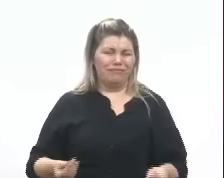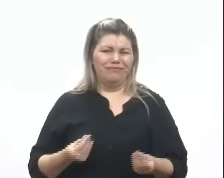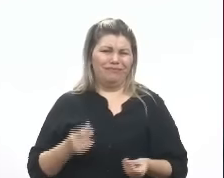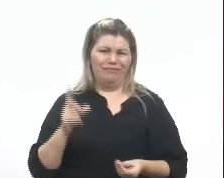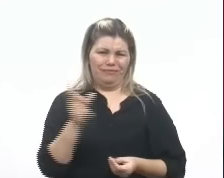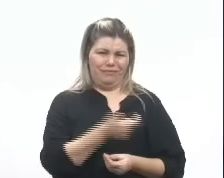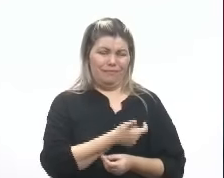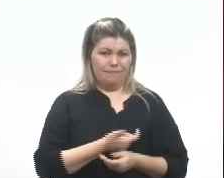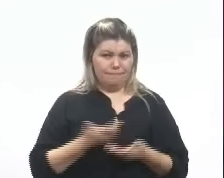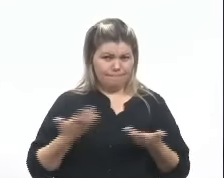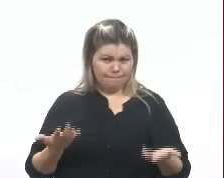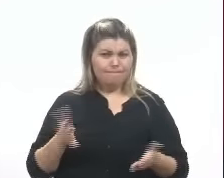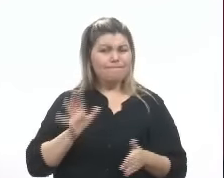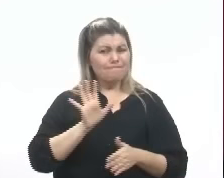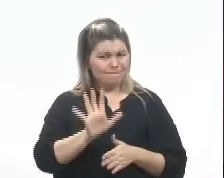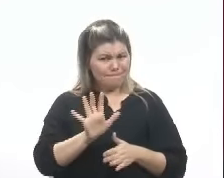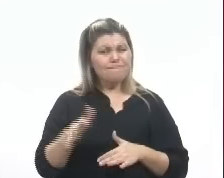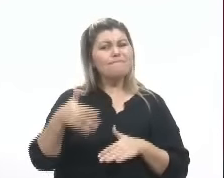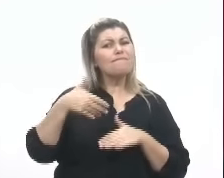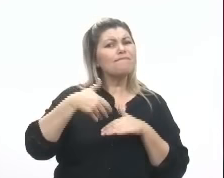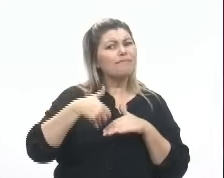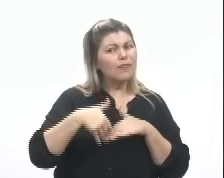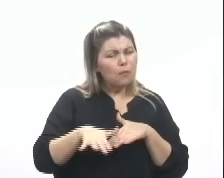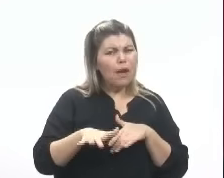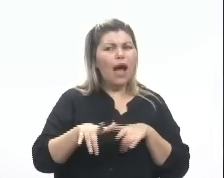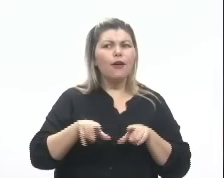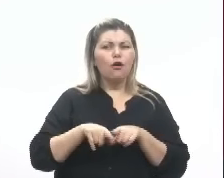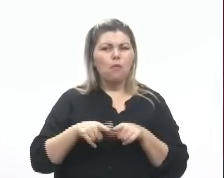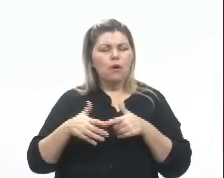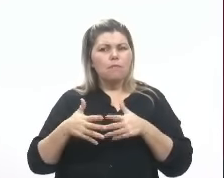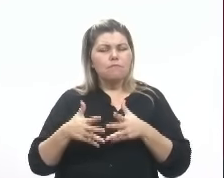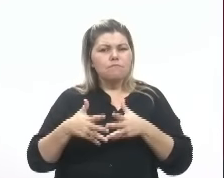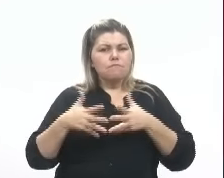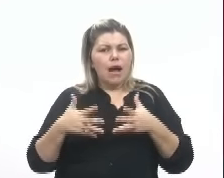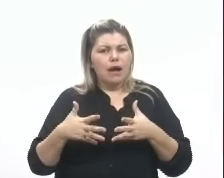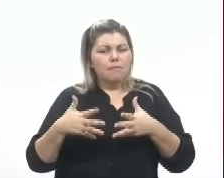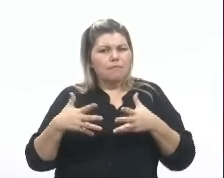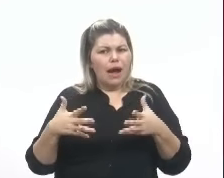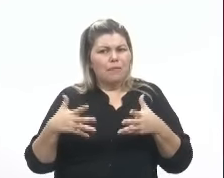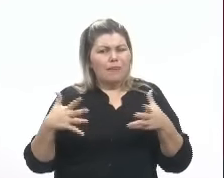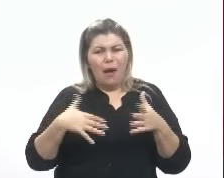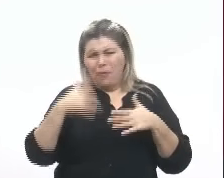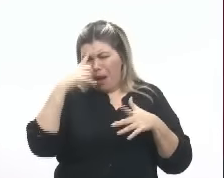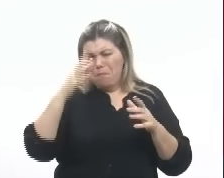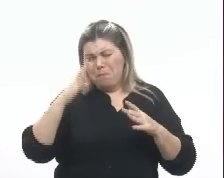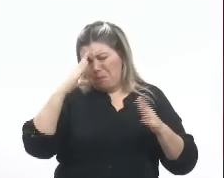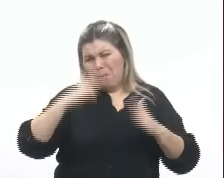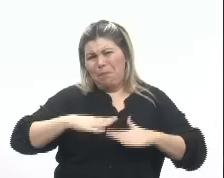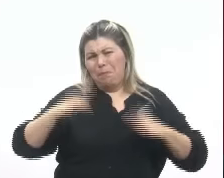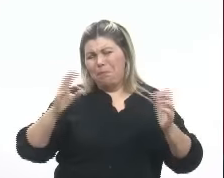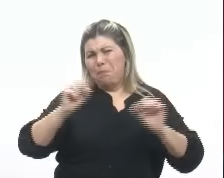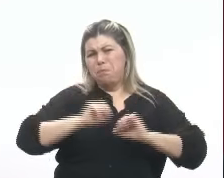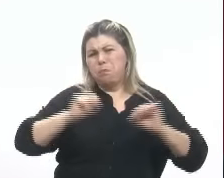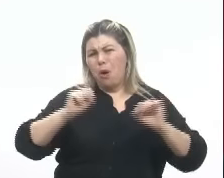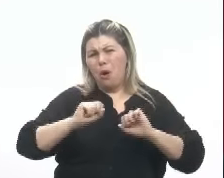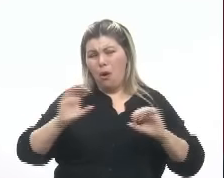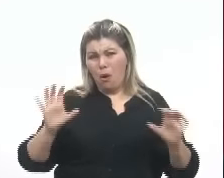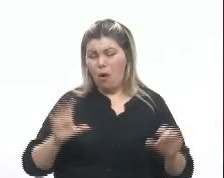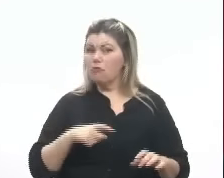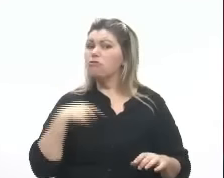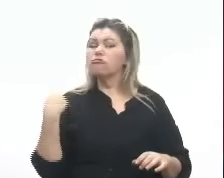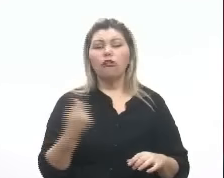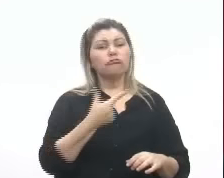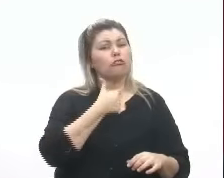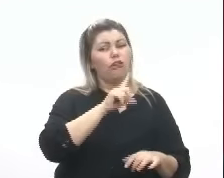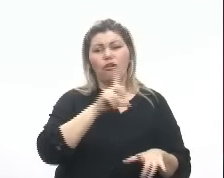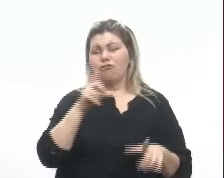cuando esto comience a tomar el nivel que tiene que tomar, Pero esto va a explotar. Y nosotros no vamos a ser cómplices